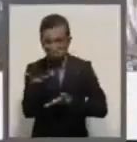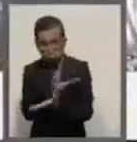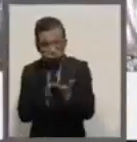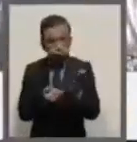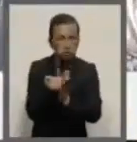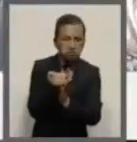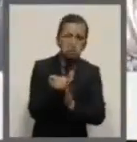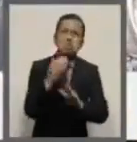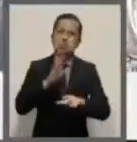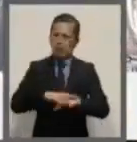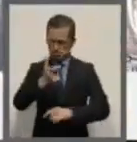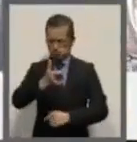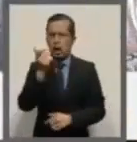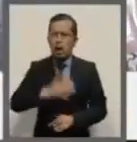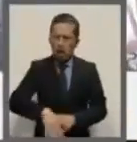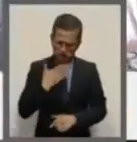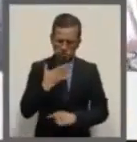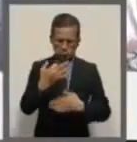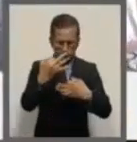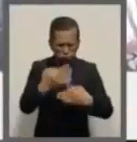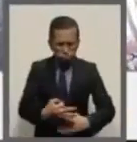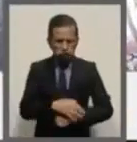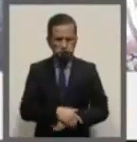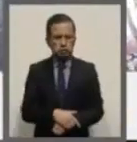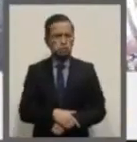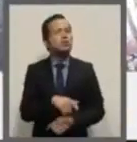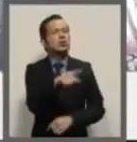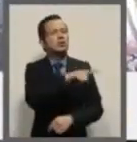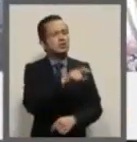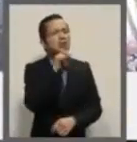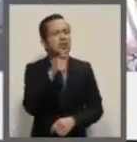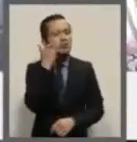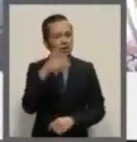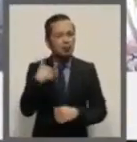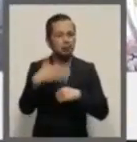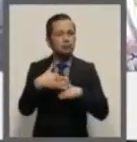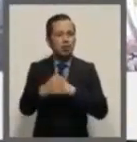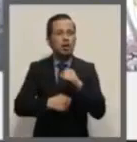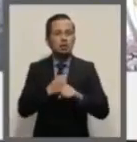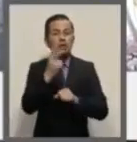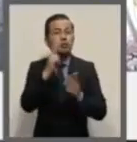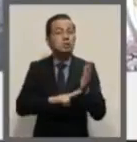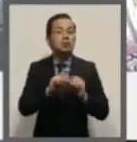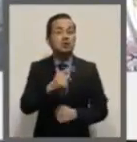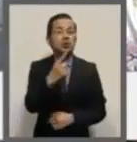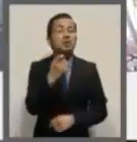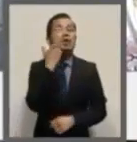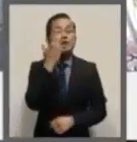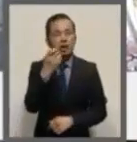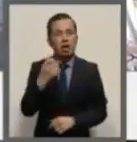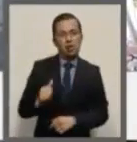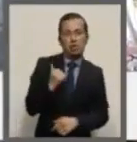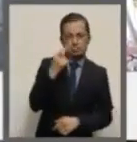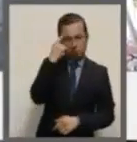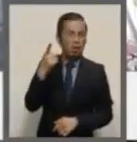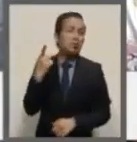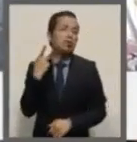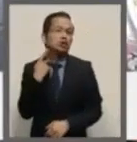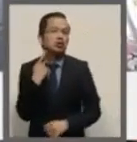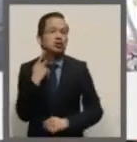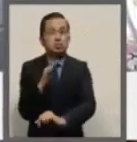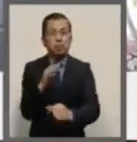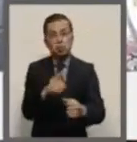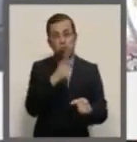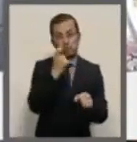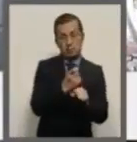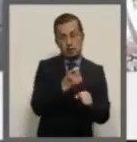Además, ustedes pretenden politizar completamente el año 2021, en el primer semestre con elecciones y en el segundo semestre por una posible consulta